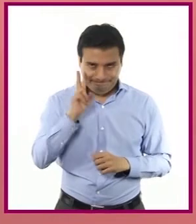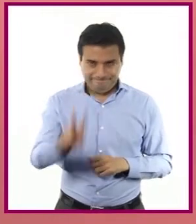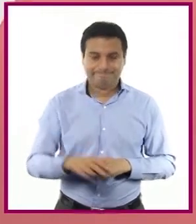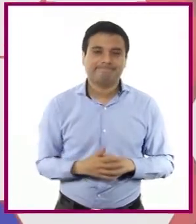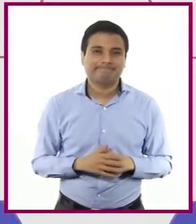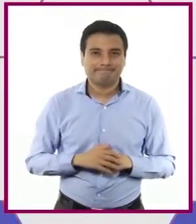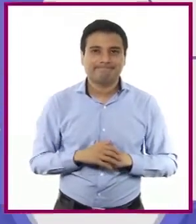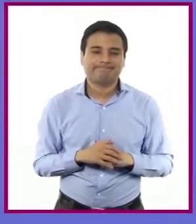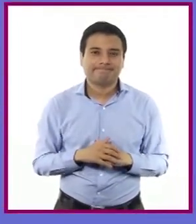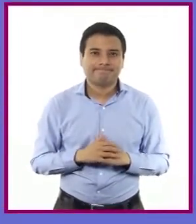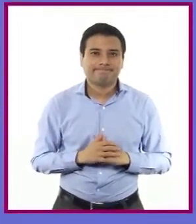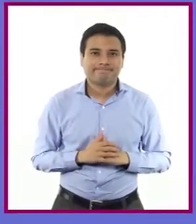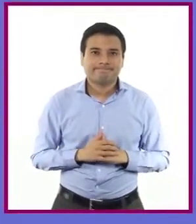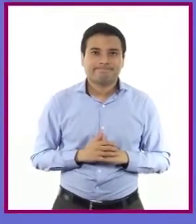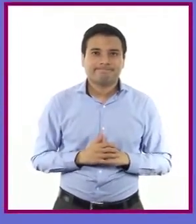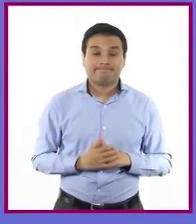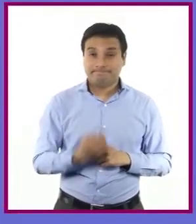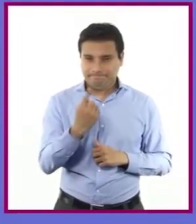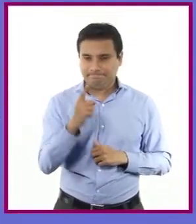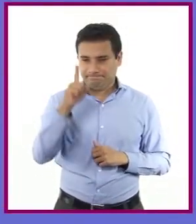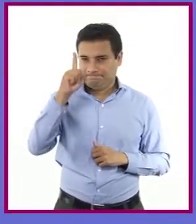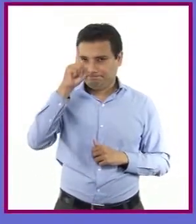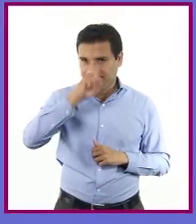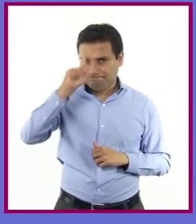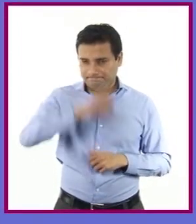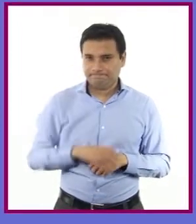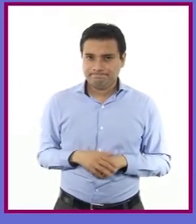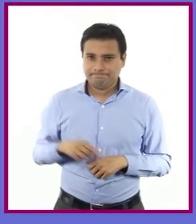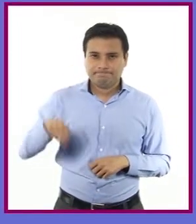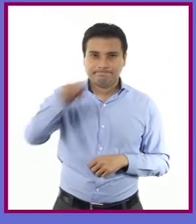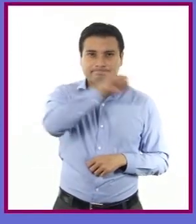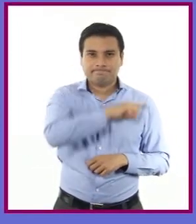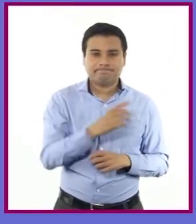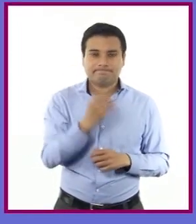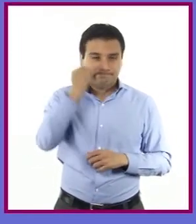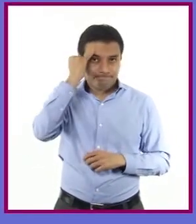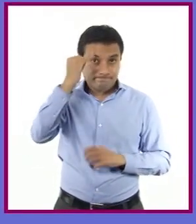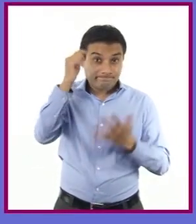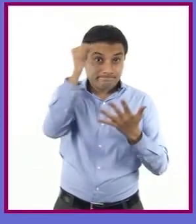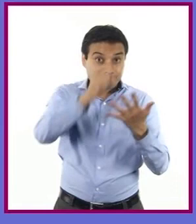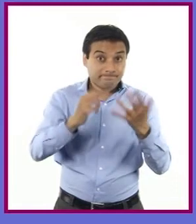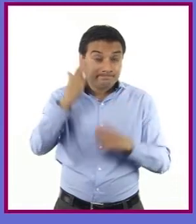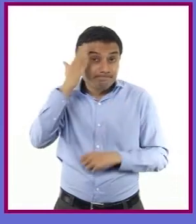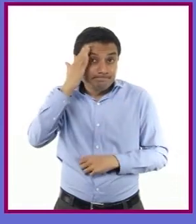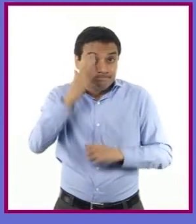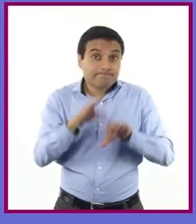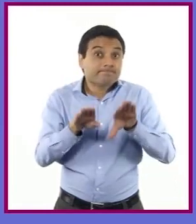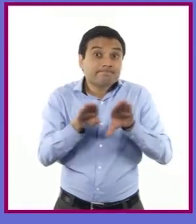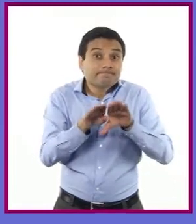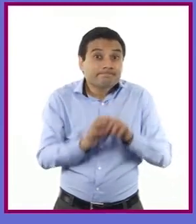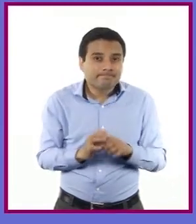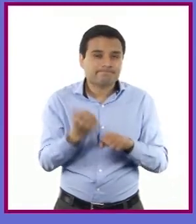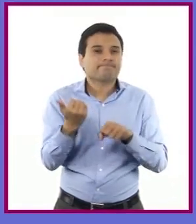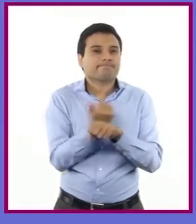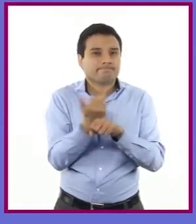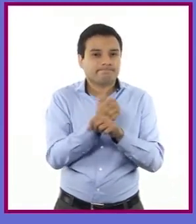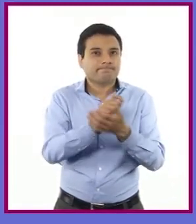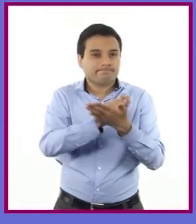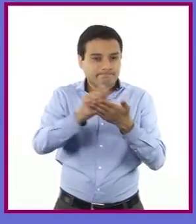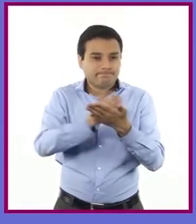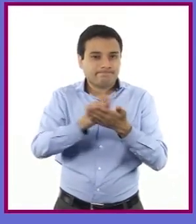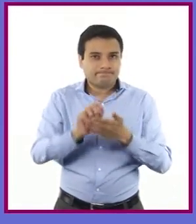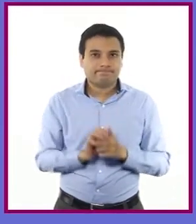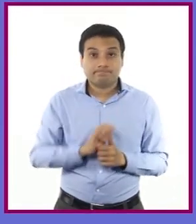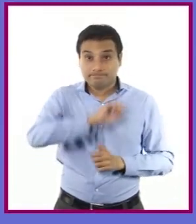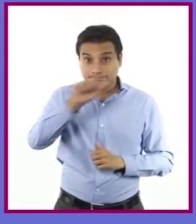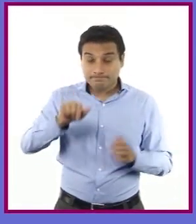procedimiento. Una técnica para tener presente las ideas principales es el subrayado. Así, al releer lo que se